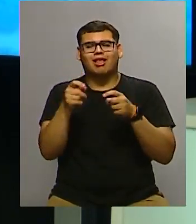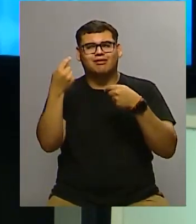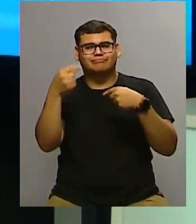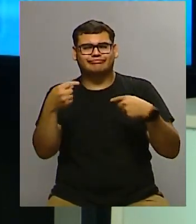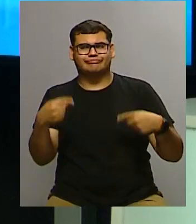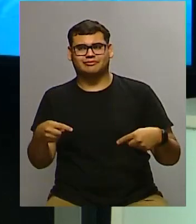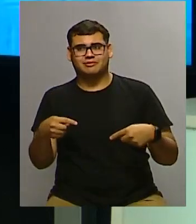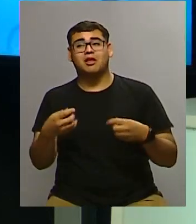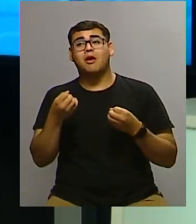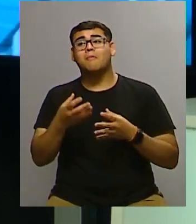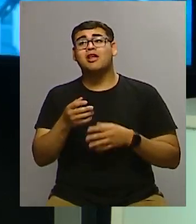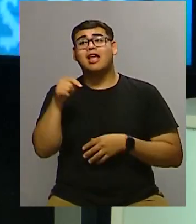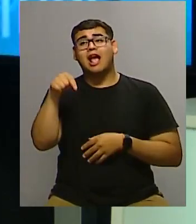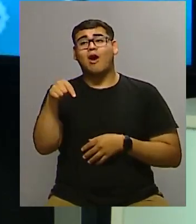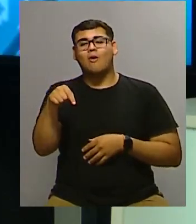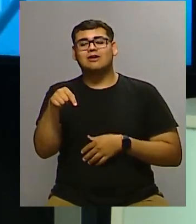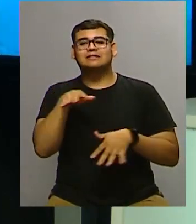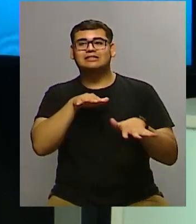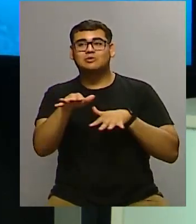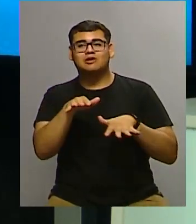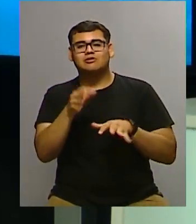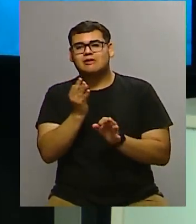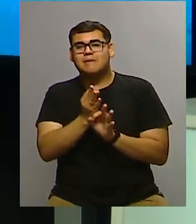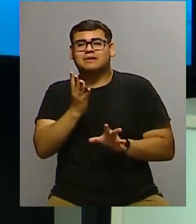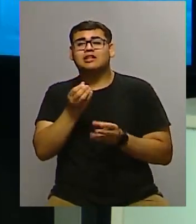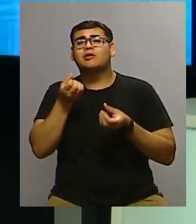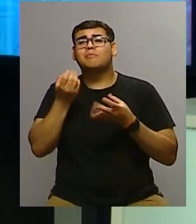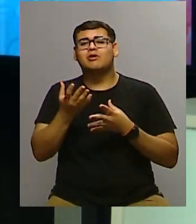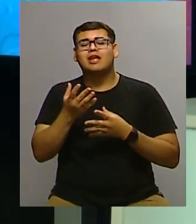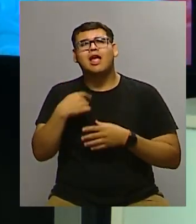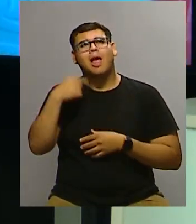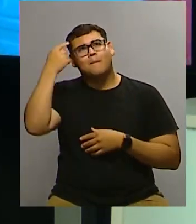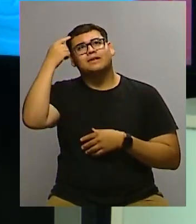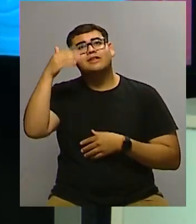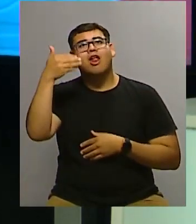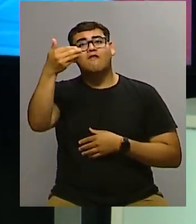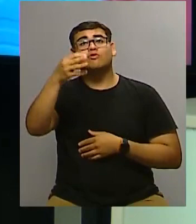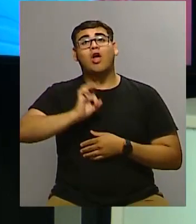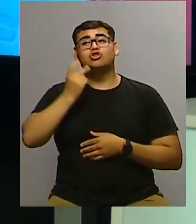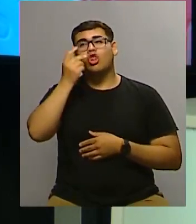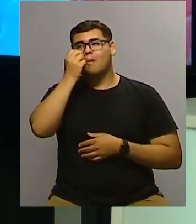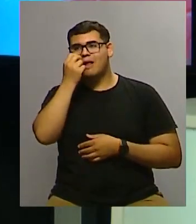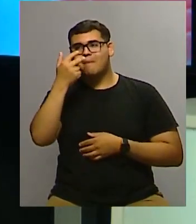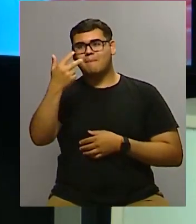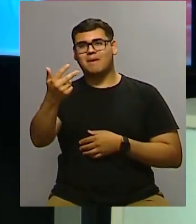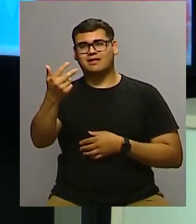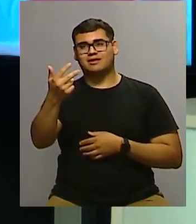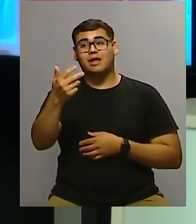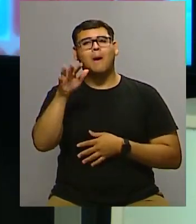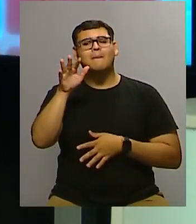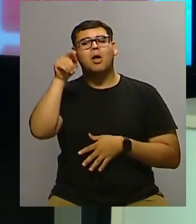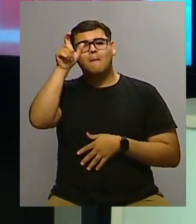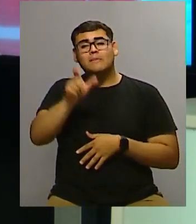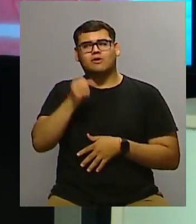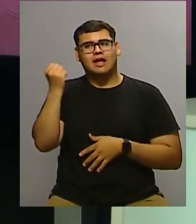porque sin duda estamos en un momento especial para el país, pensando ya en el 2023, pero no deja de ser alguien que ocupa un lugar